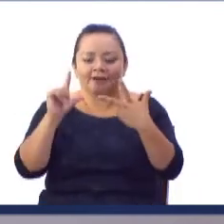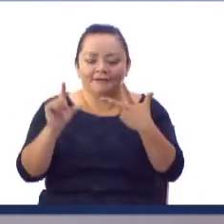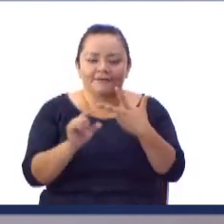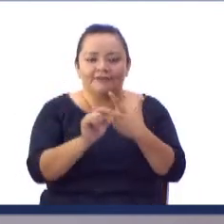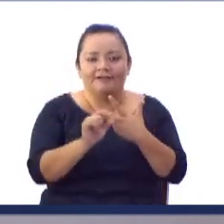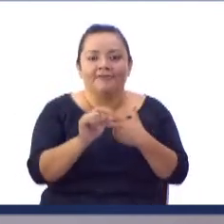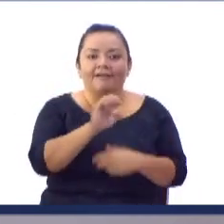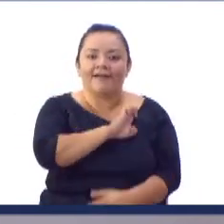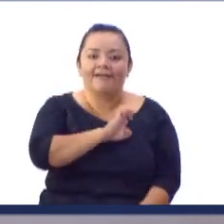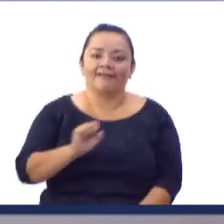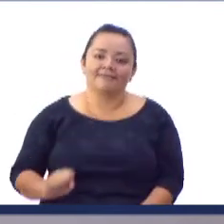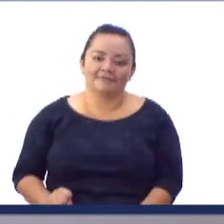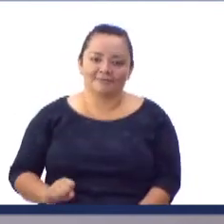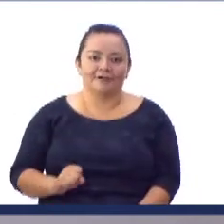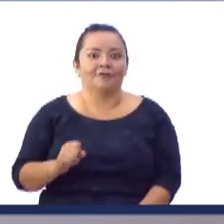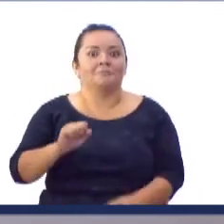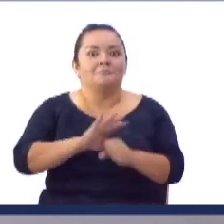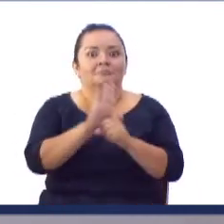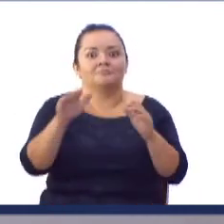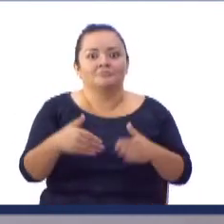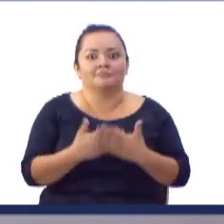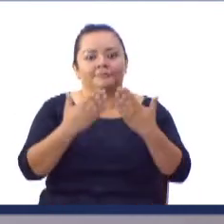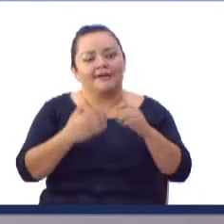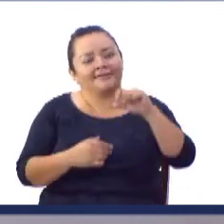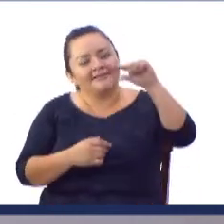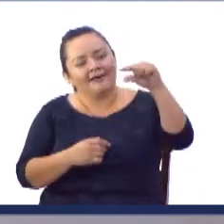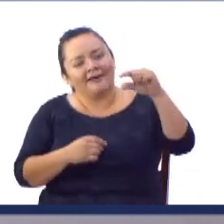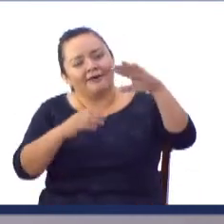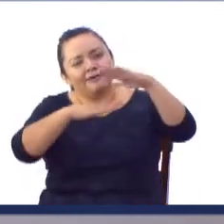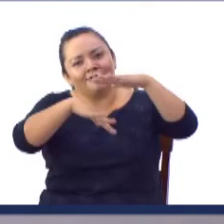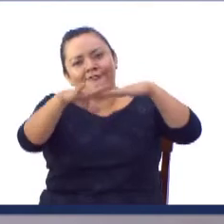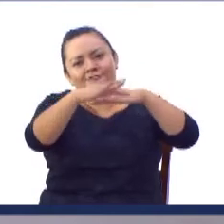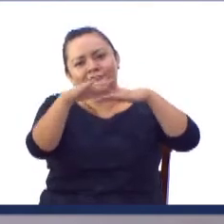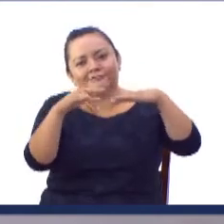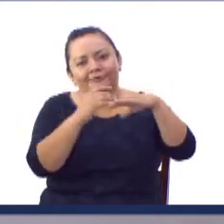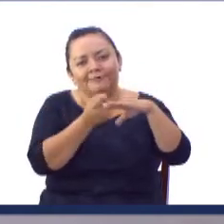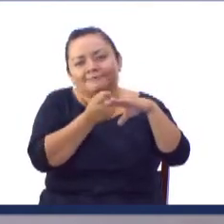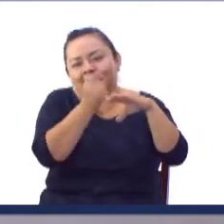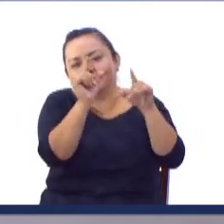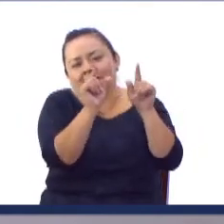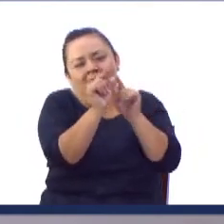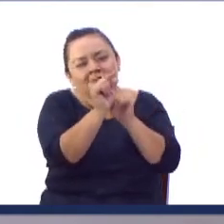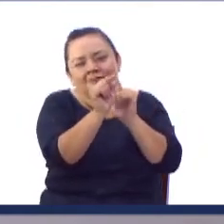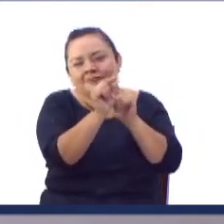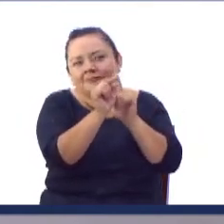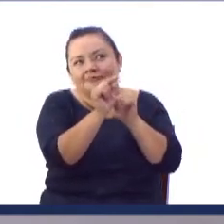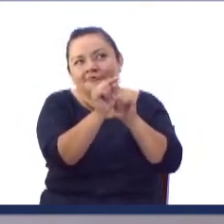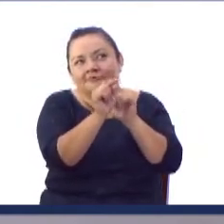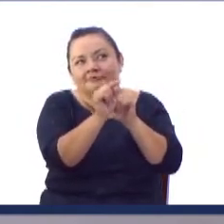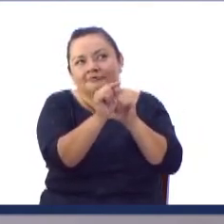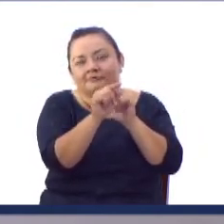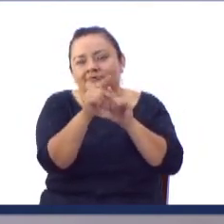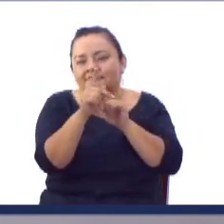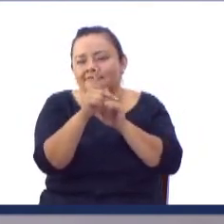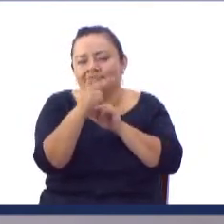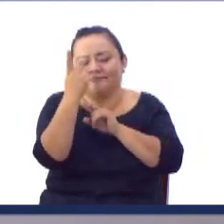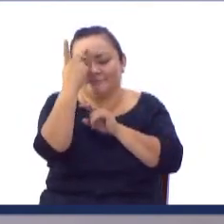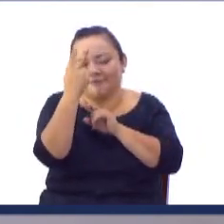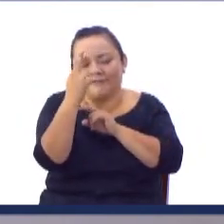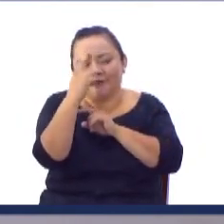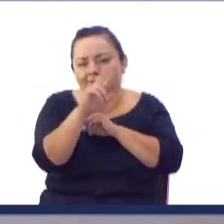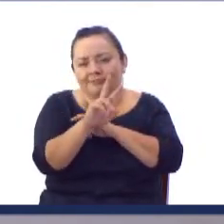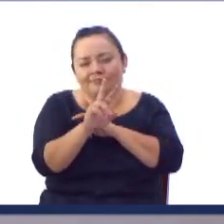salvador y allá en una de las islas por república dominicana nosotros pedacitos como se llama puerto rico